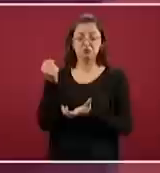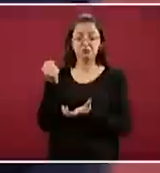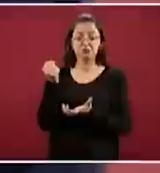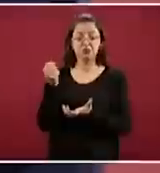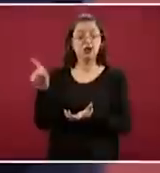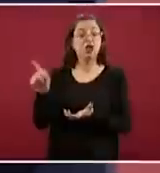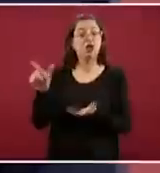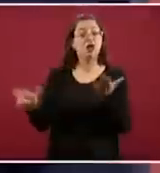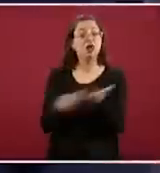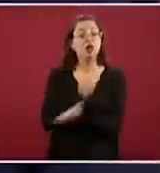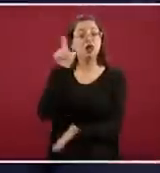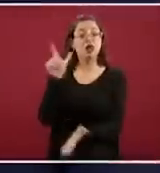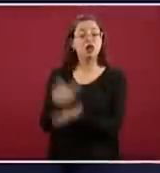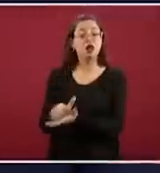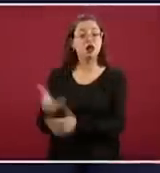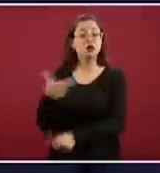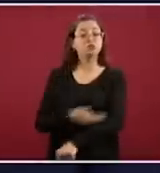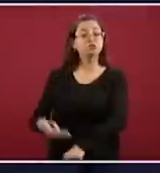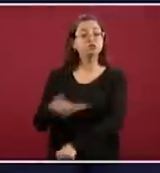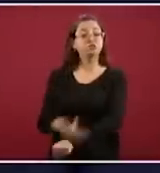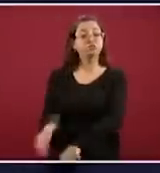la ley